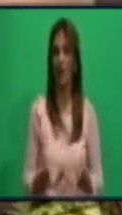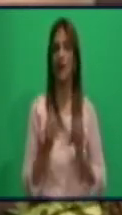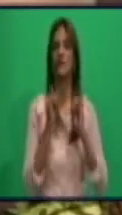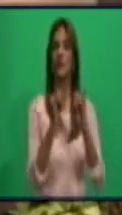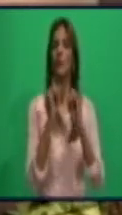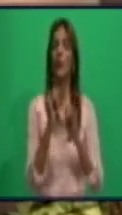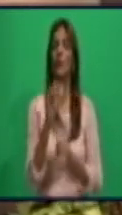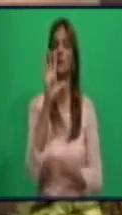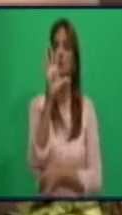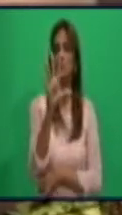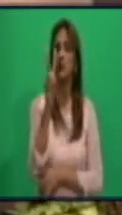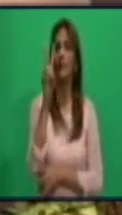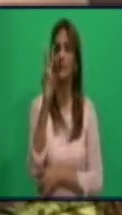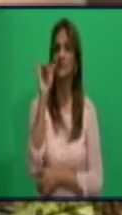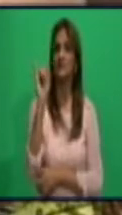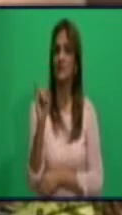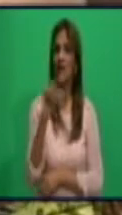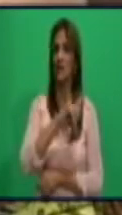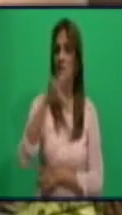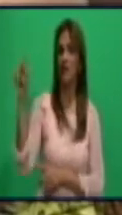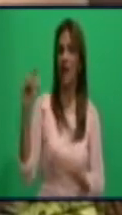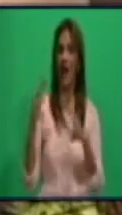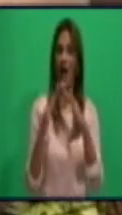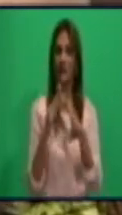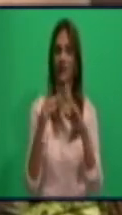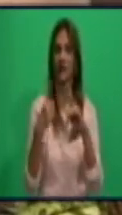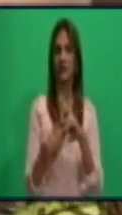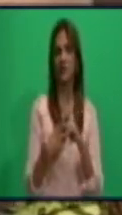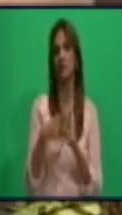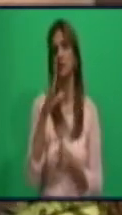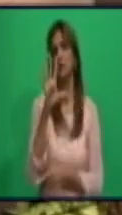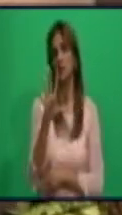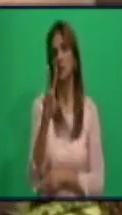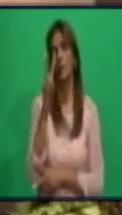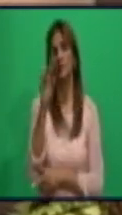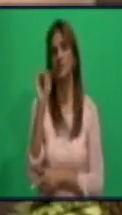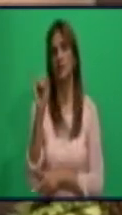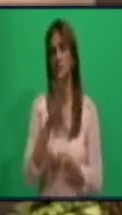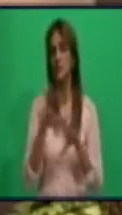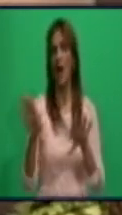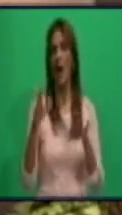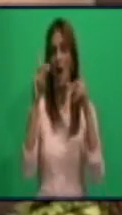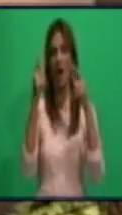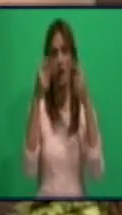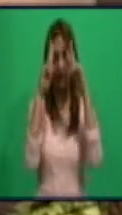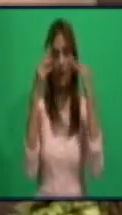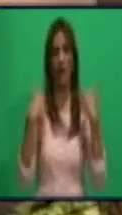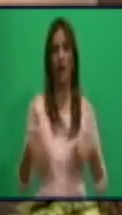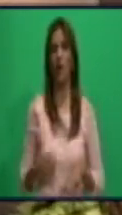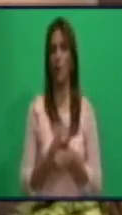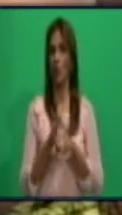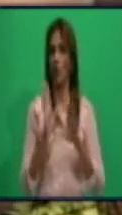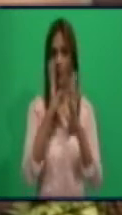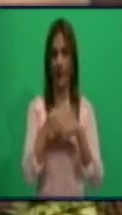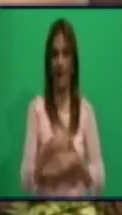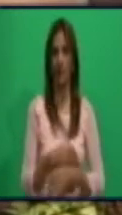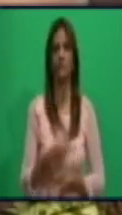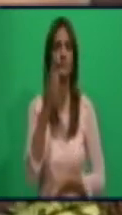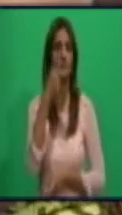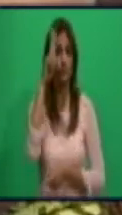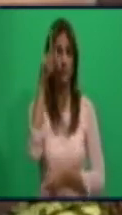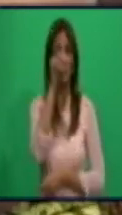altas y tenemos 910 pacientes recuperados. En la provincia tenemos reportado hoy en el Hospital Celia Sánchez